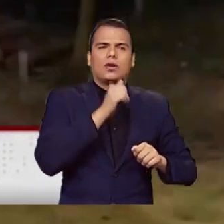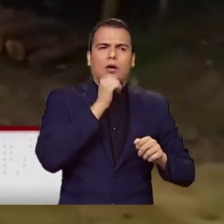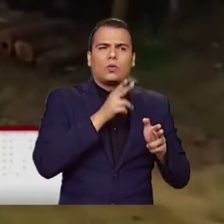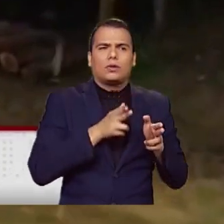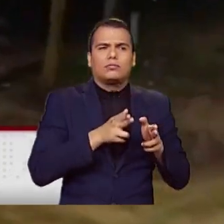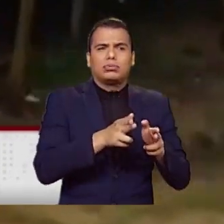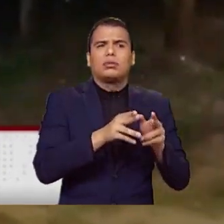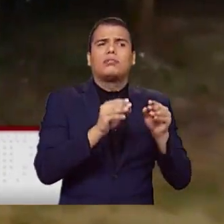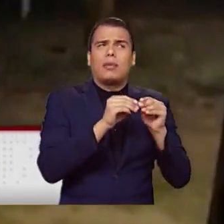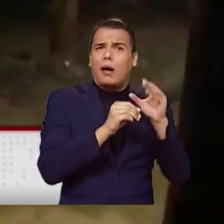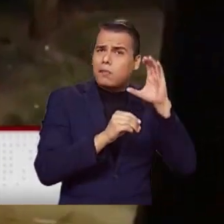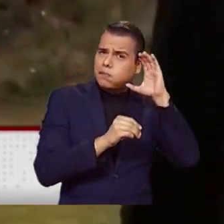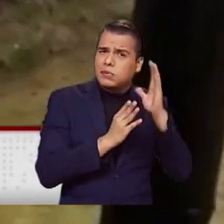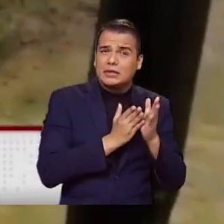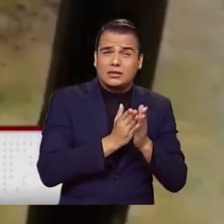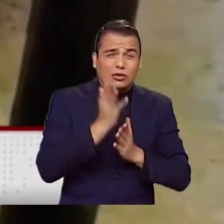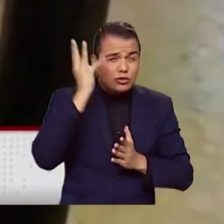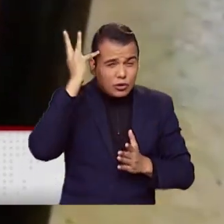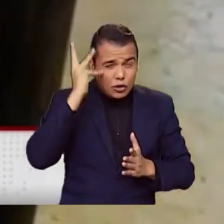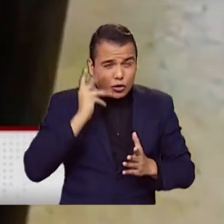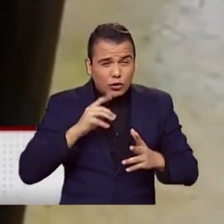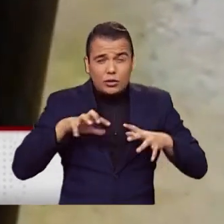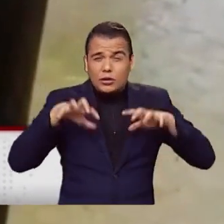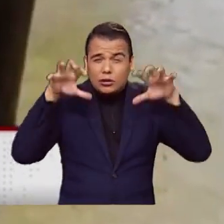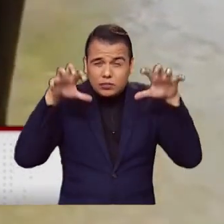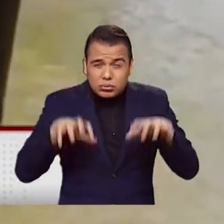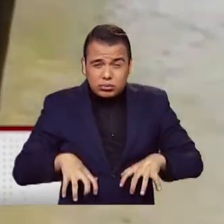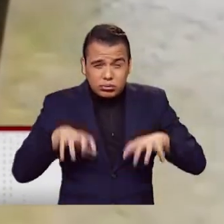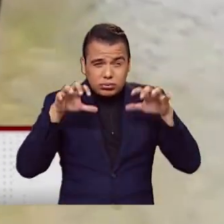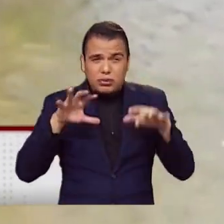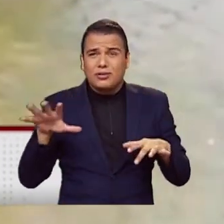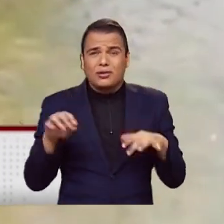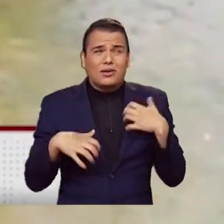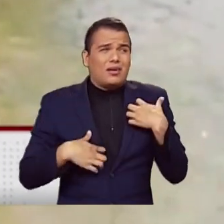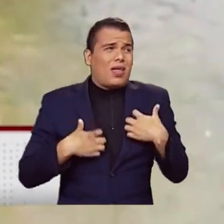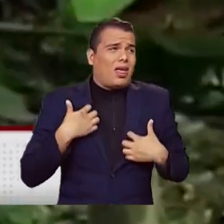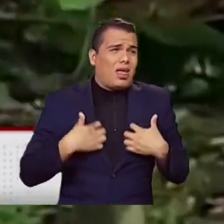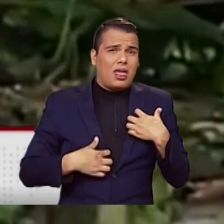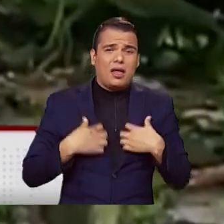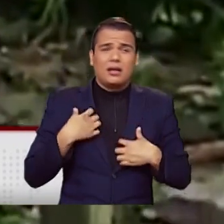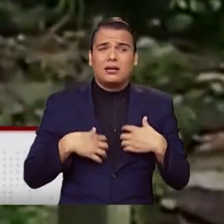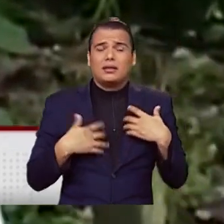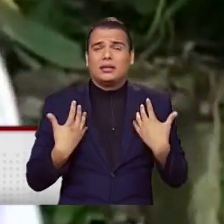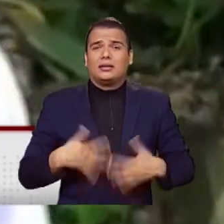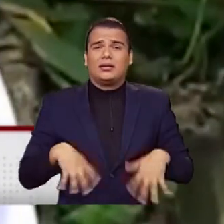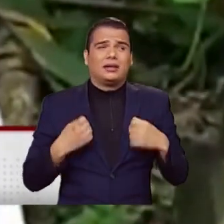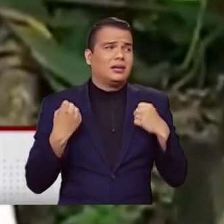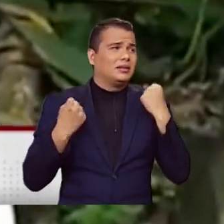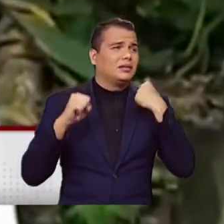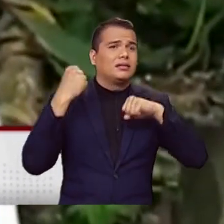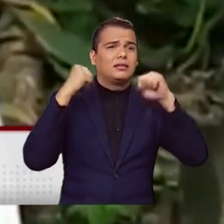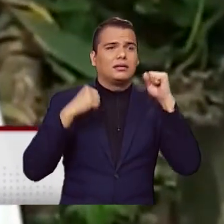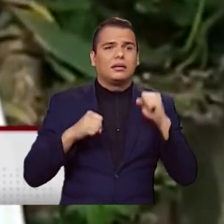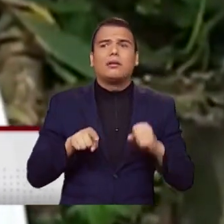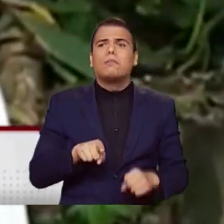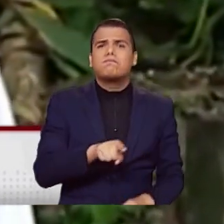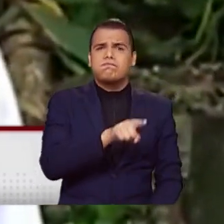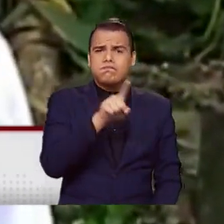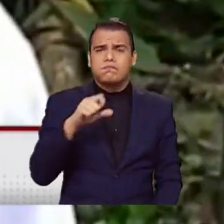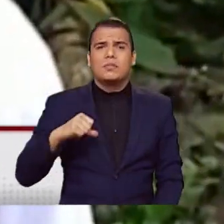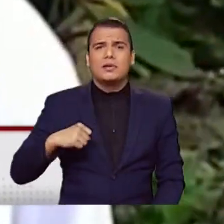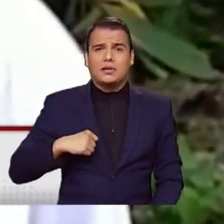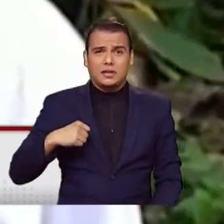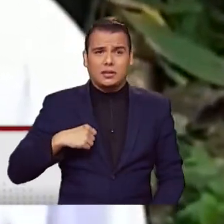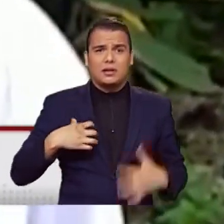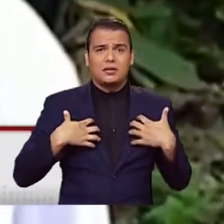subiendo. Llueve todos los días, hay peligro y zozobra. Animales domésticos que tenían la población de Pichimá,